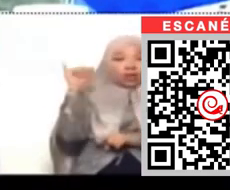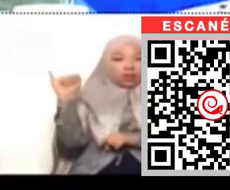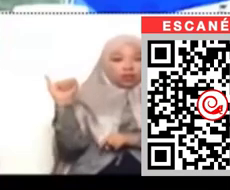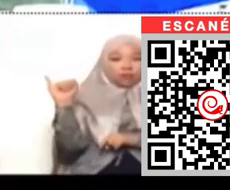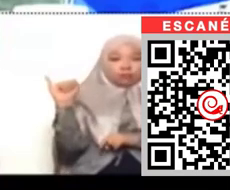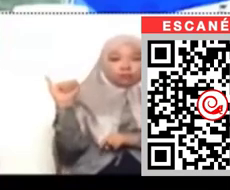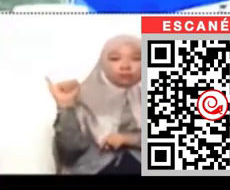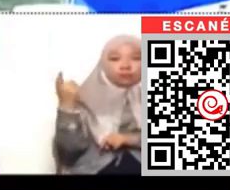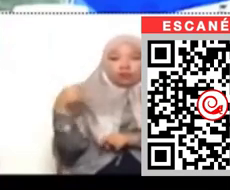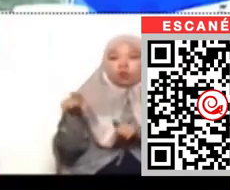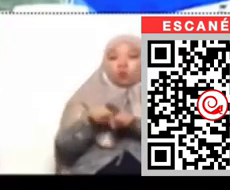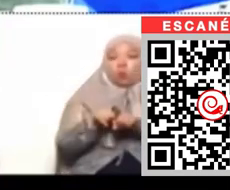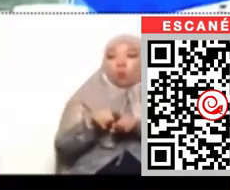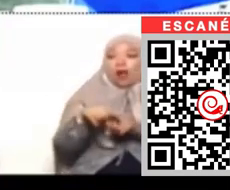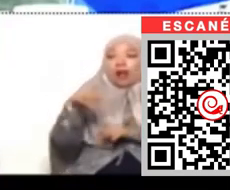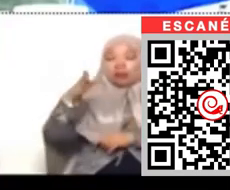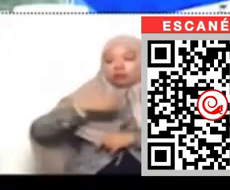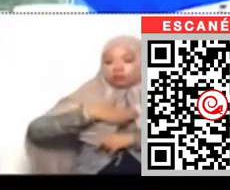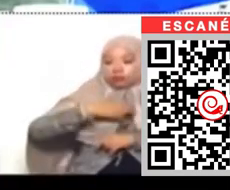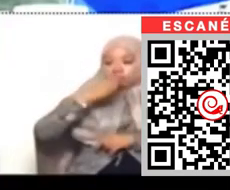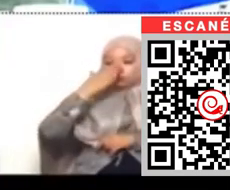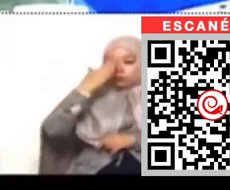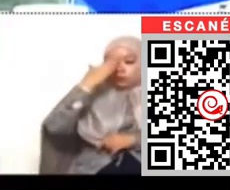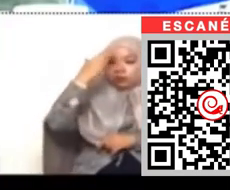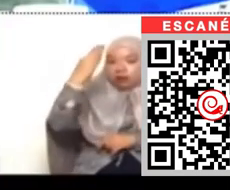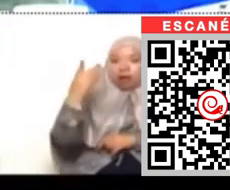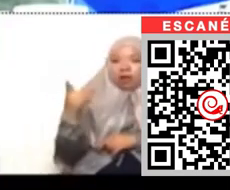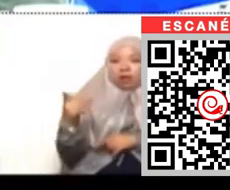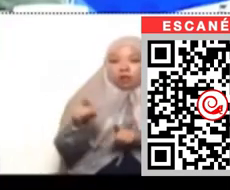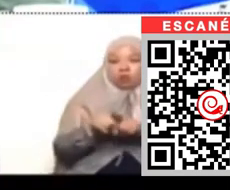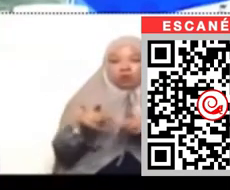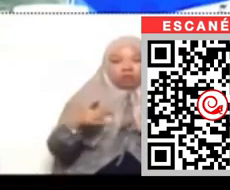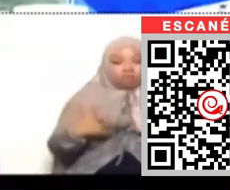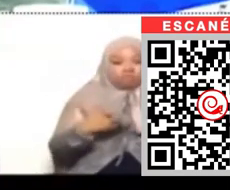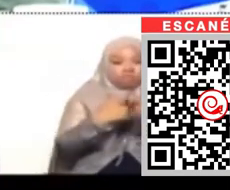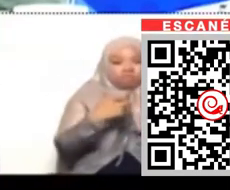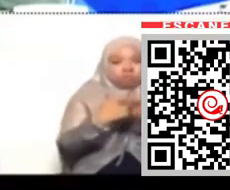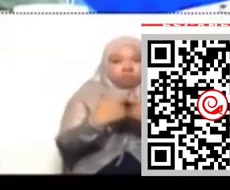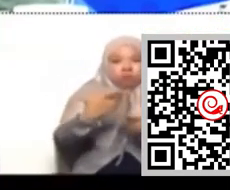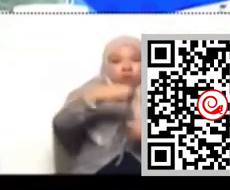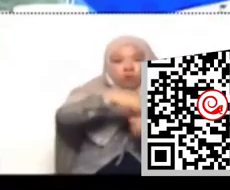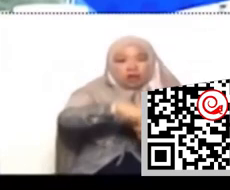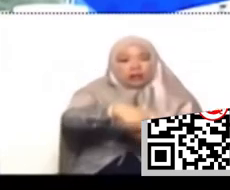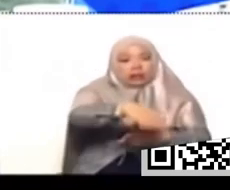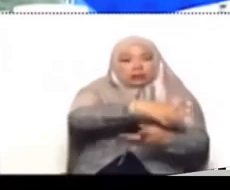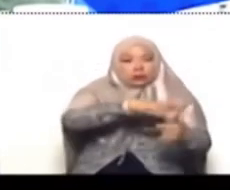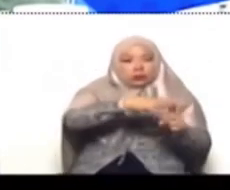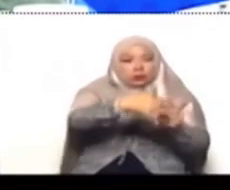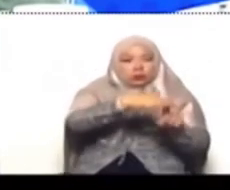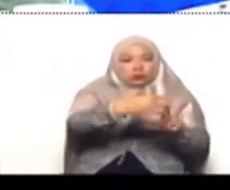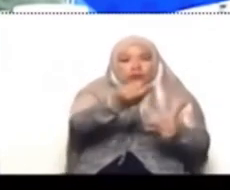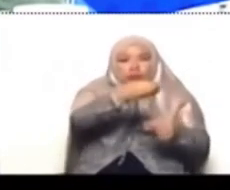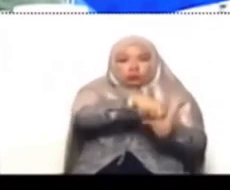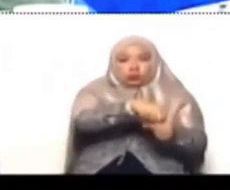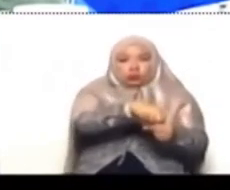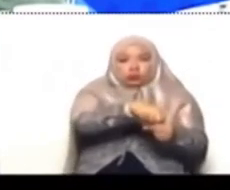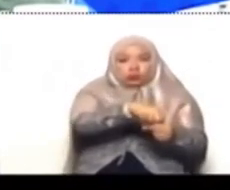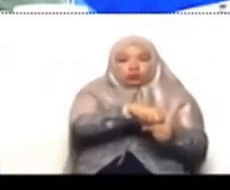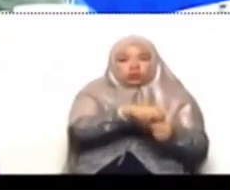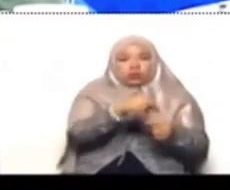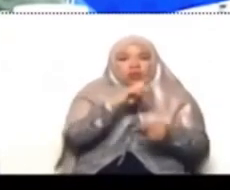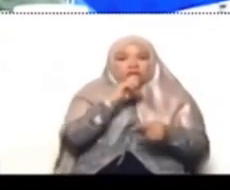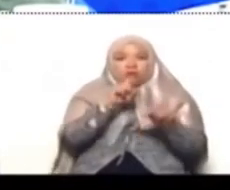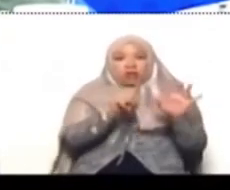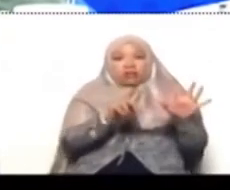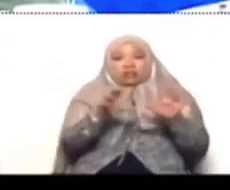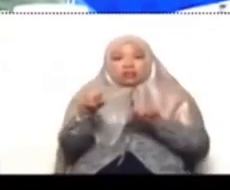escenario que llevaron a Libia. Primero quedaron el enfrentamiento interno, la conmoción interna y luego